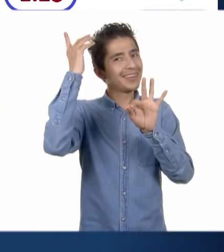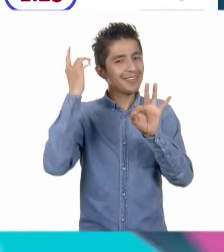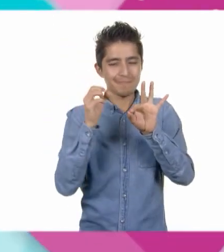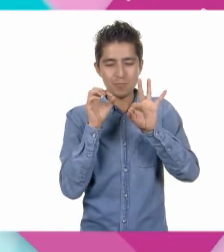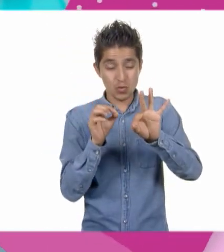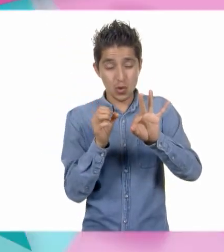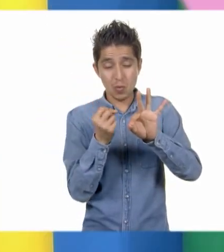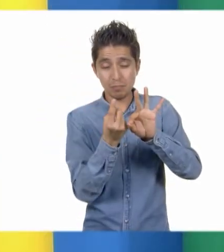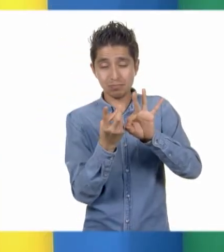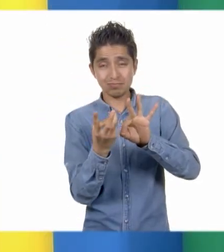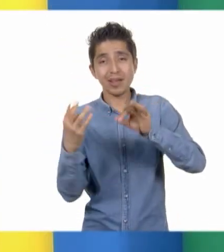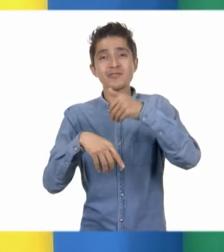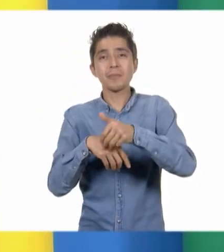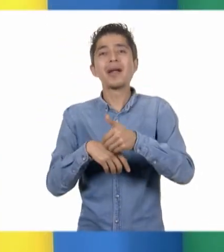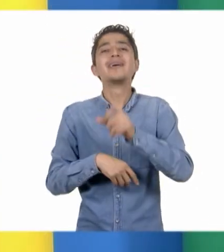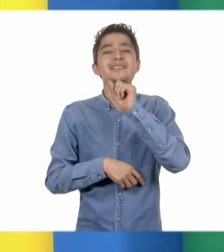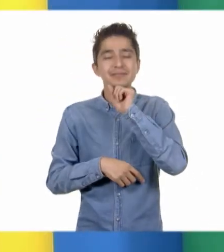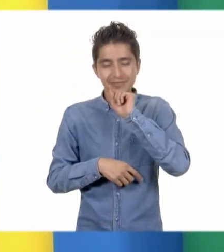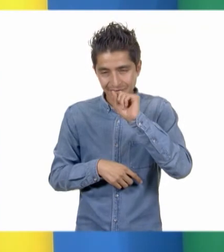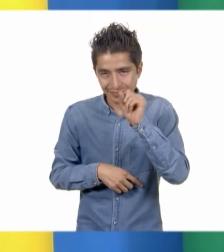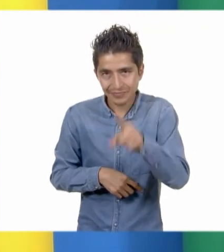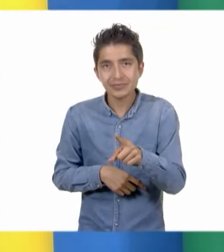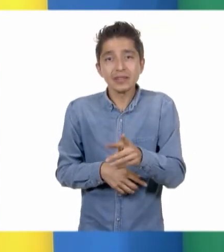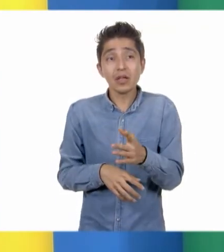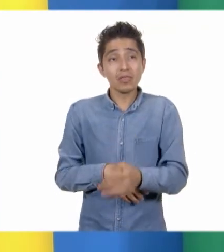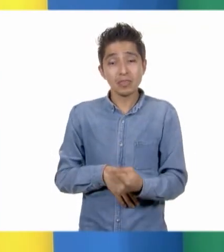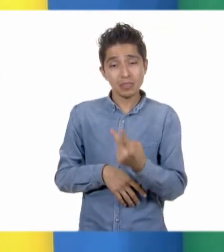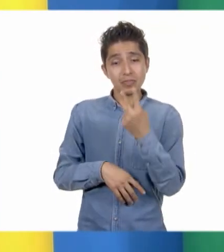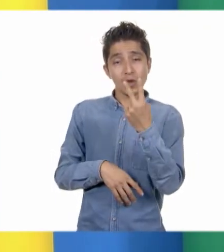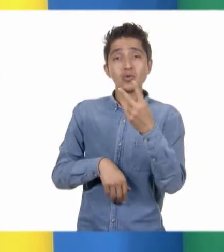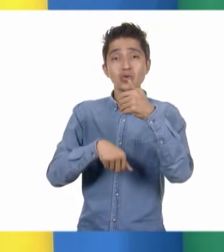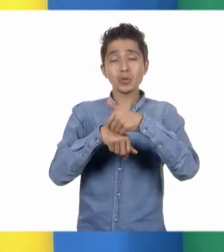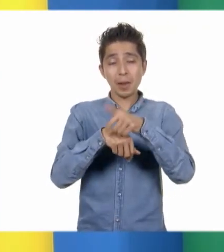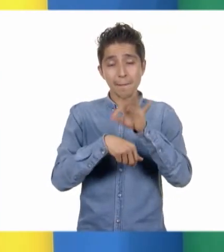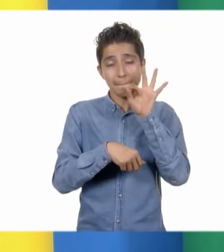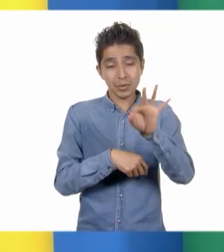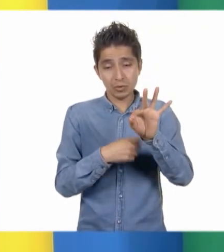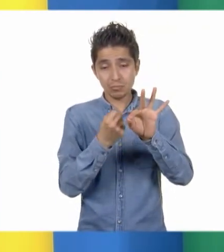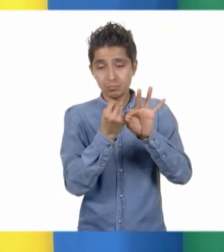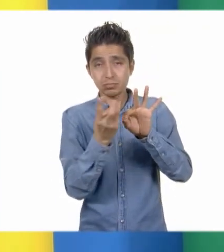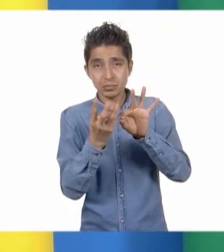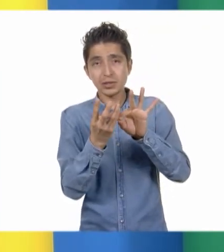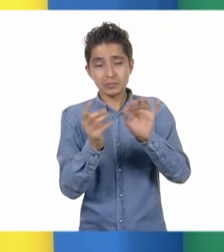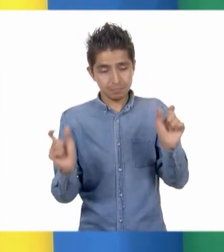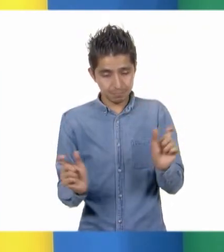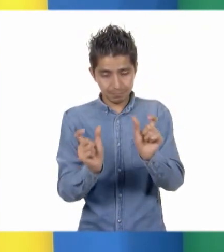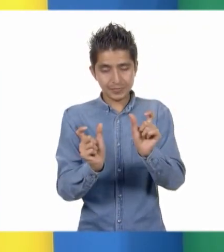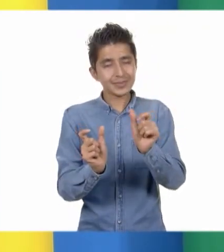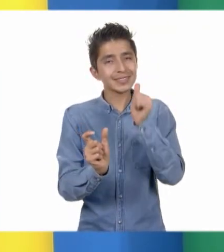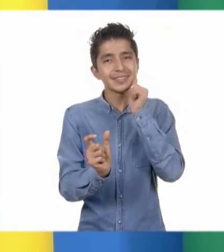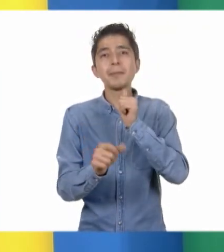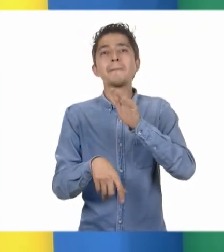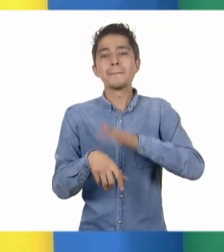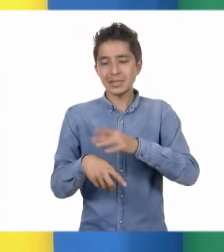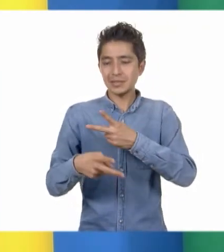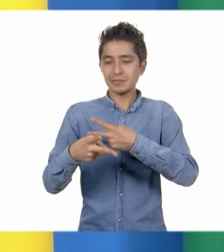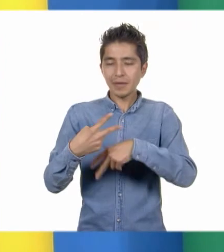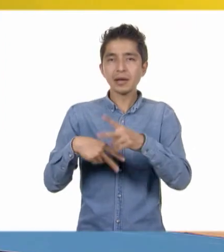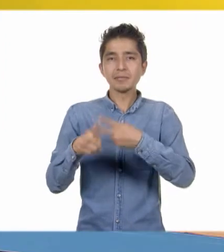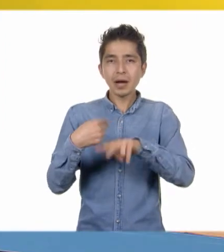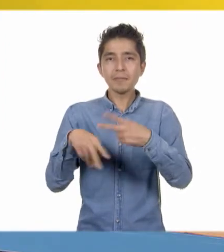al momento en que también ampliamos el espacio entre 2 números decimales, siempre encontraremos más números